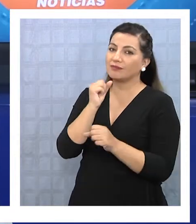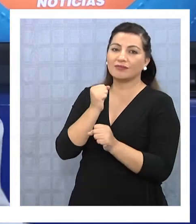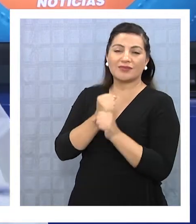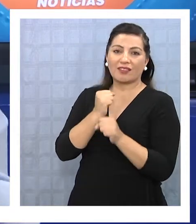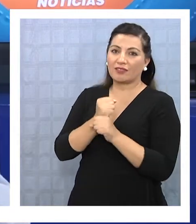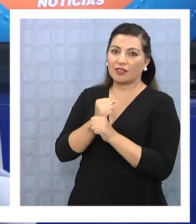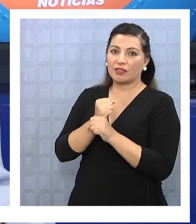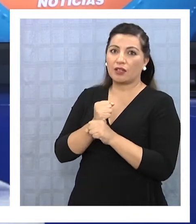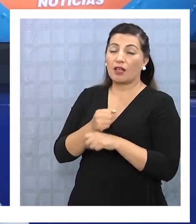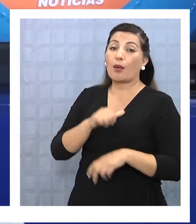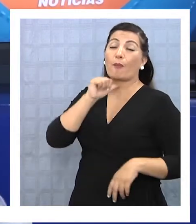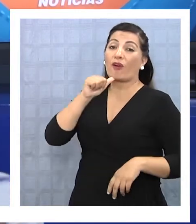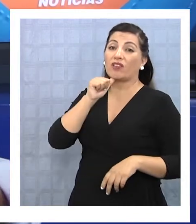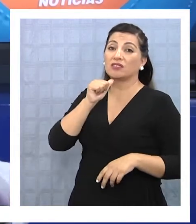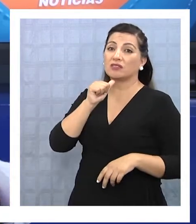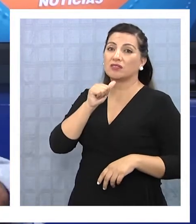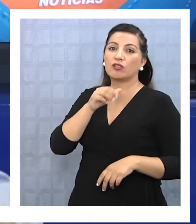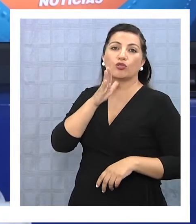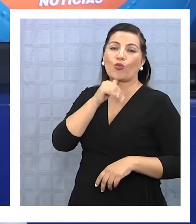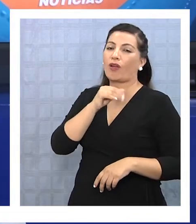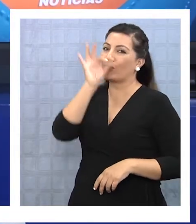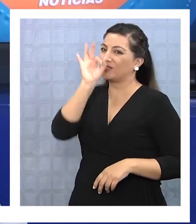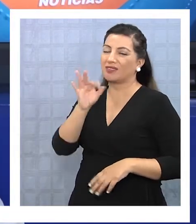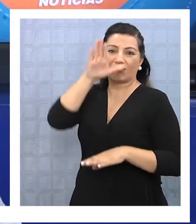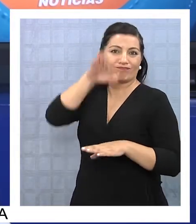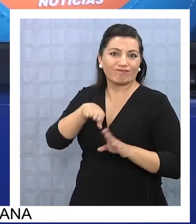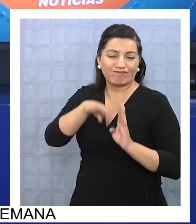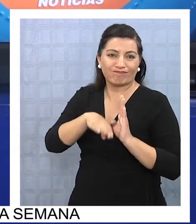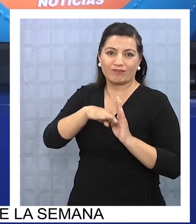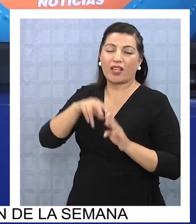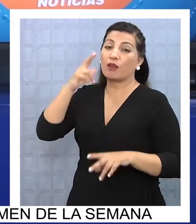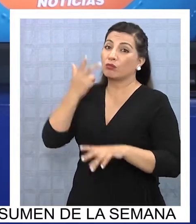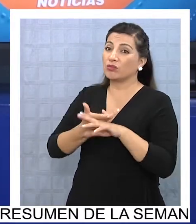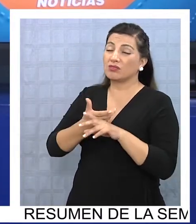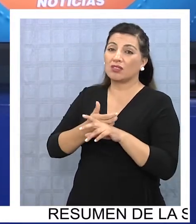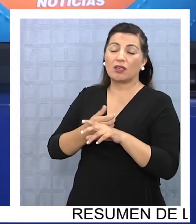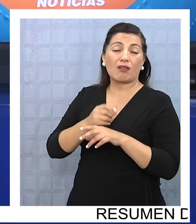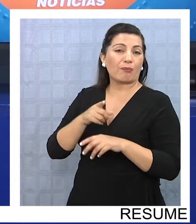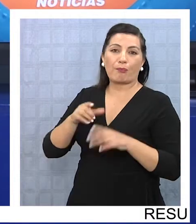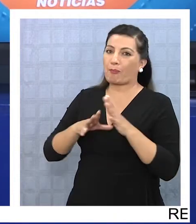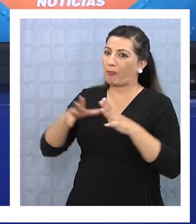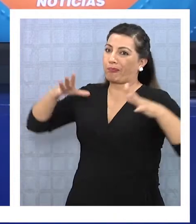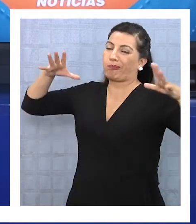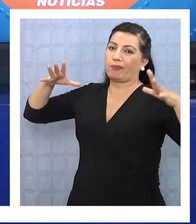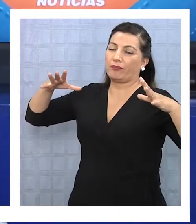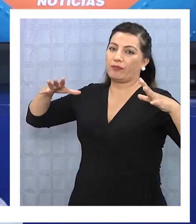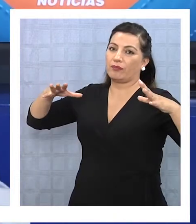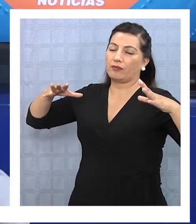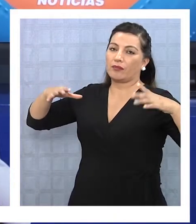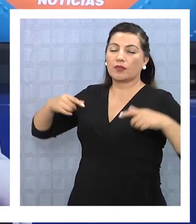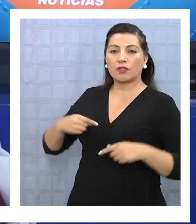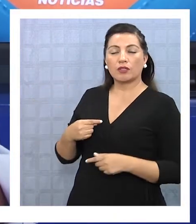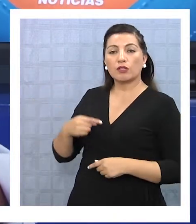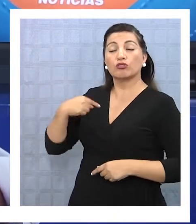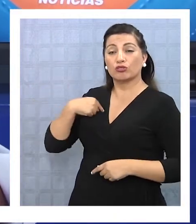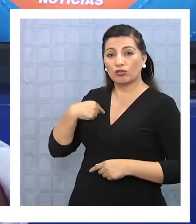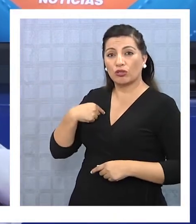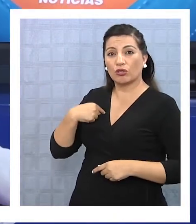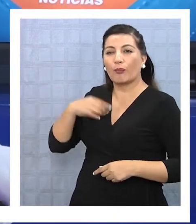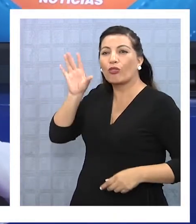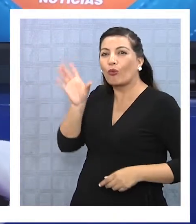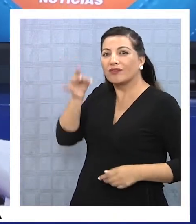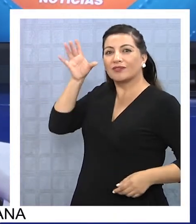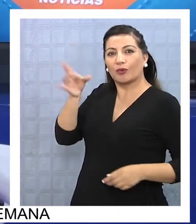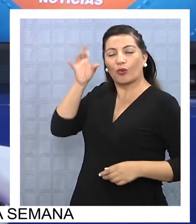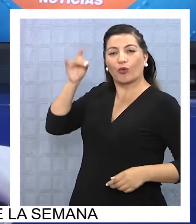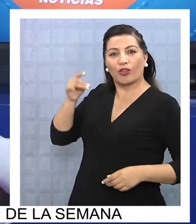empleos. Prometió que iba a reducir la pobreza, no tenemos ningún indicador. Prometió que iba a reducir la delincuencia está aumentando. Por eso yo cada vez más